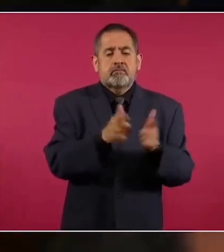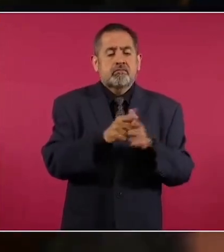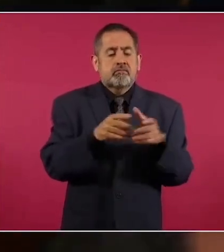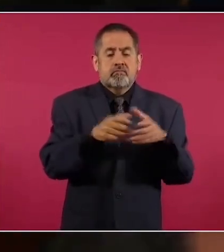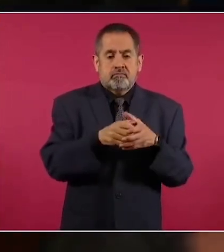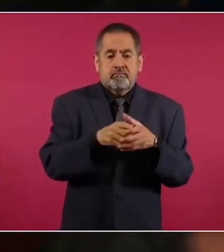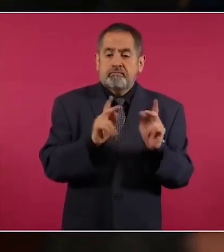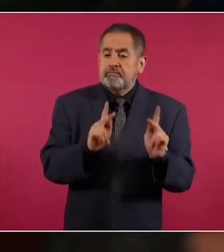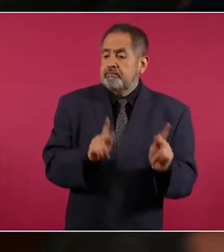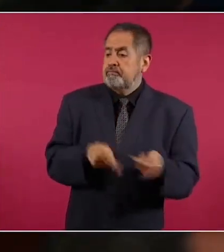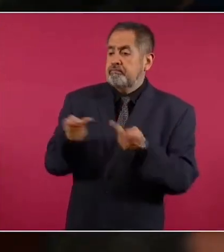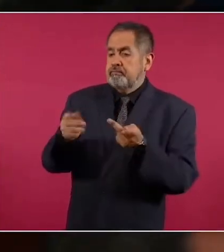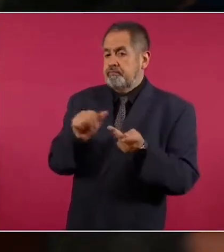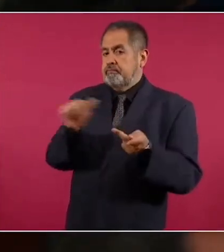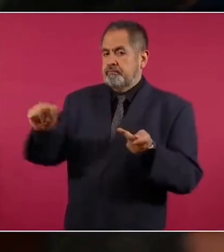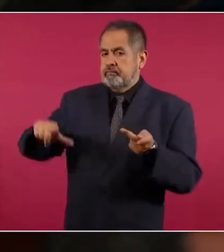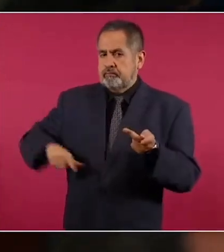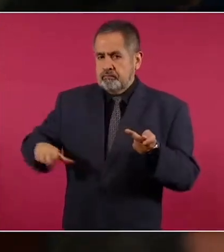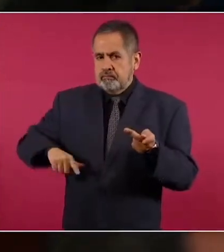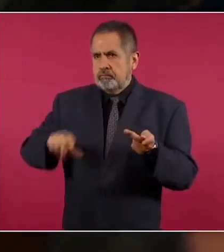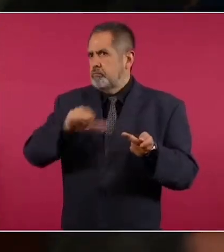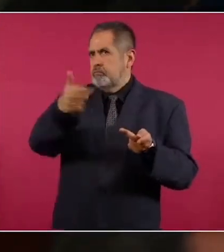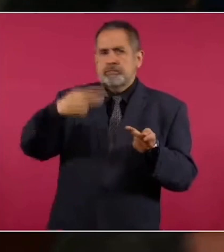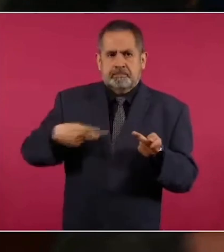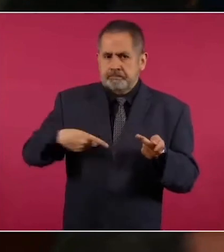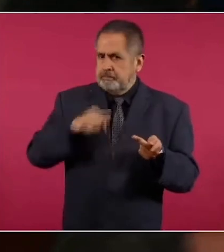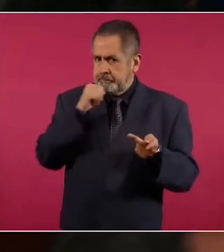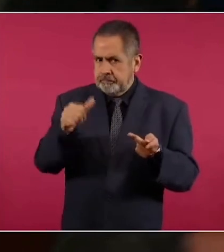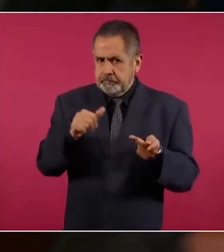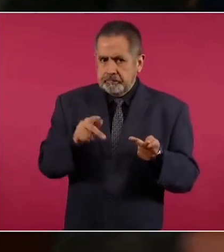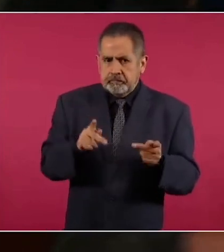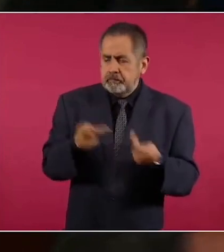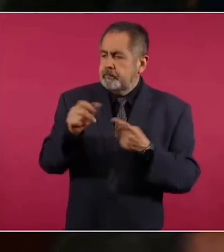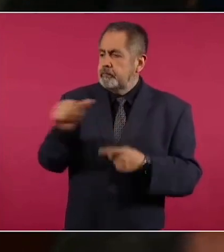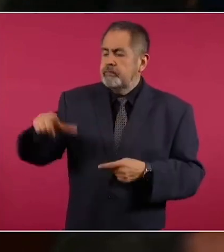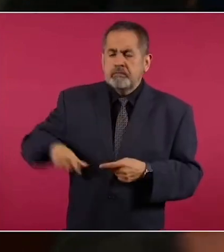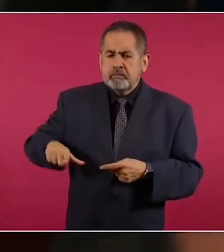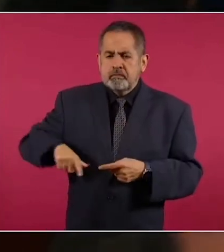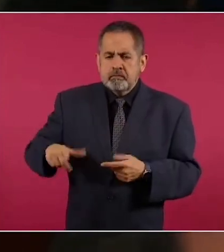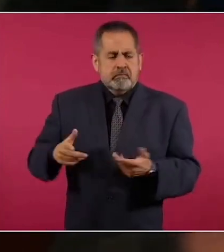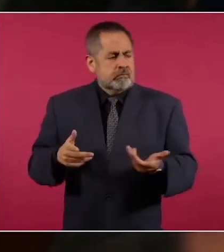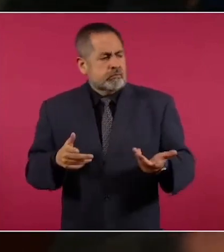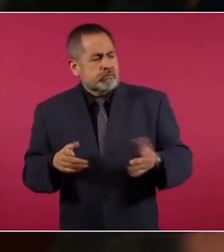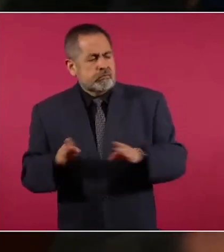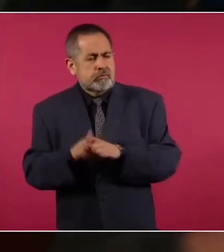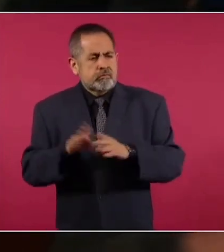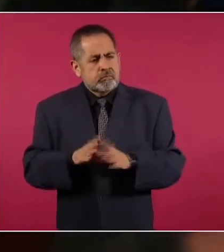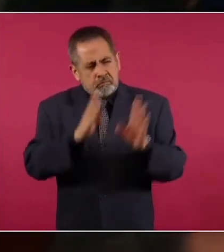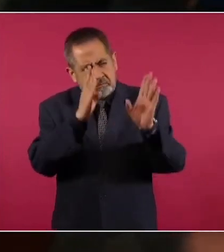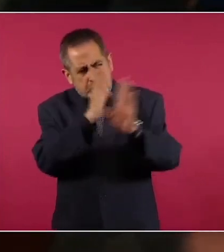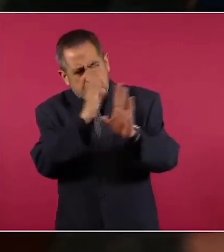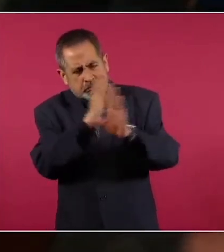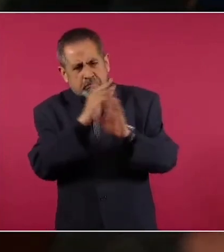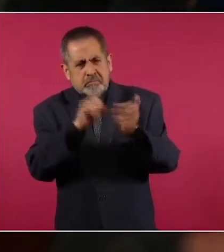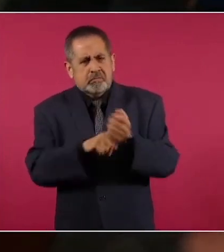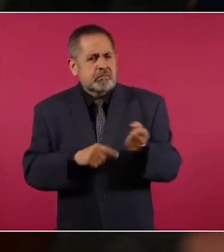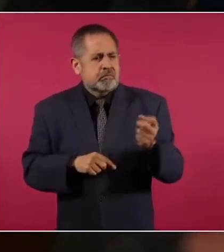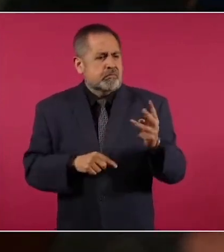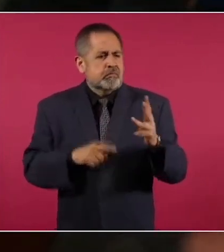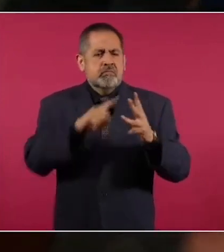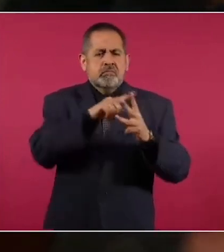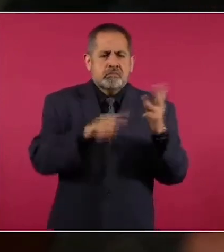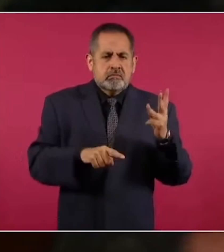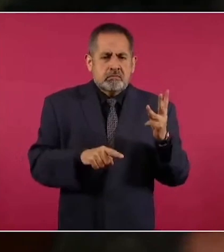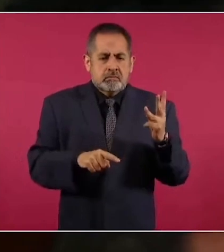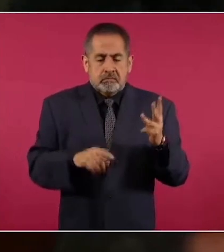este software a gobiernos. ¿Cómo explica entonces que se hayan espiado a